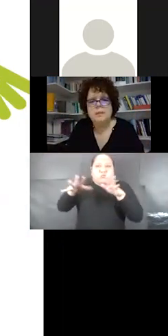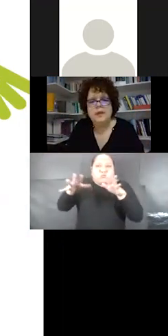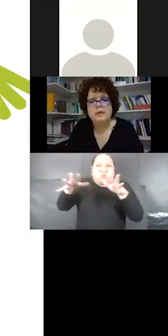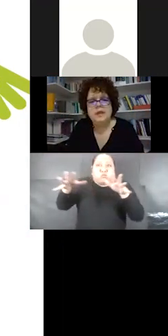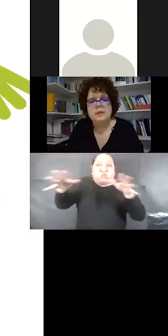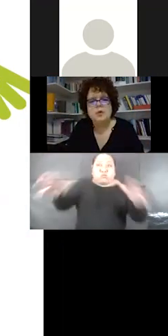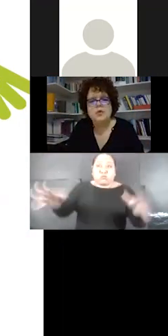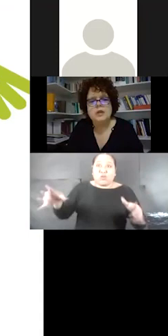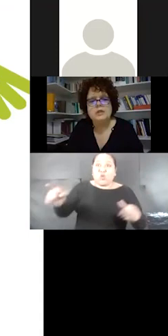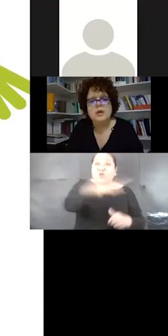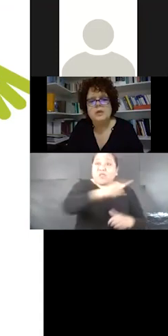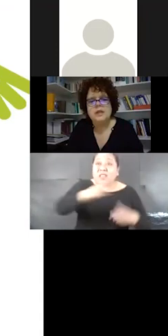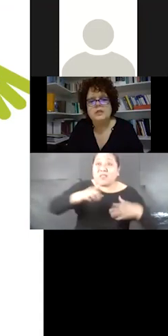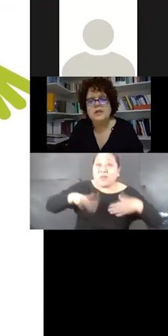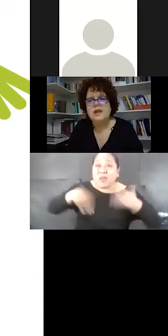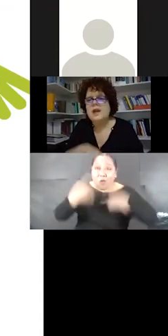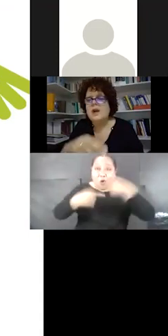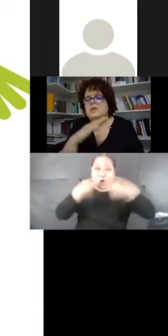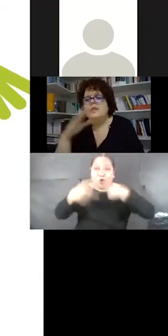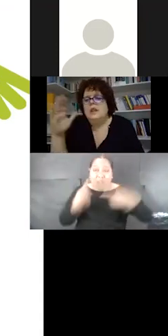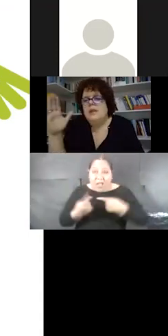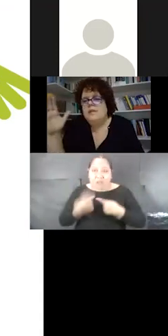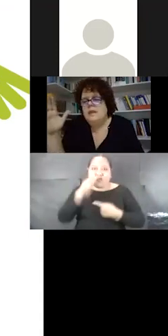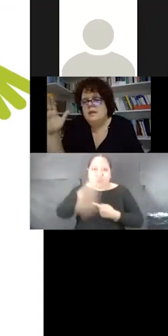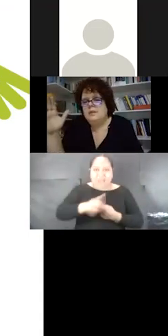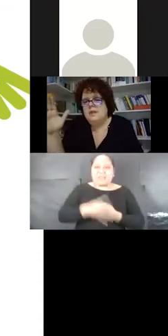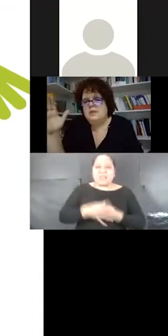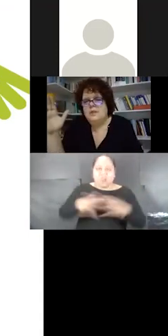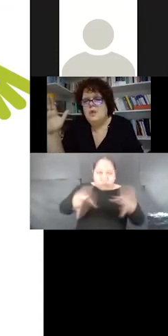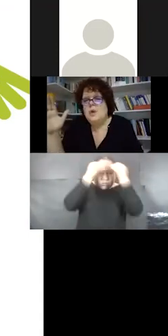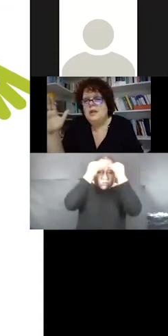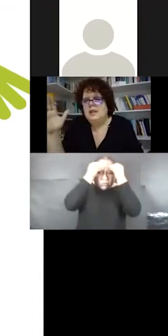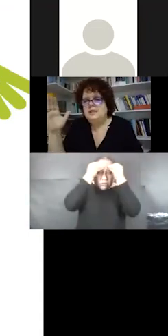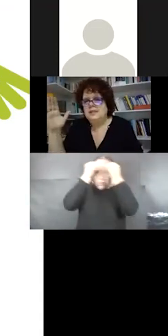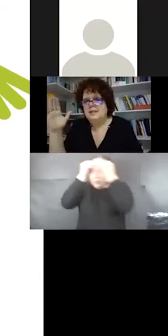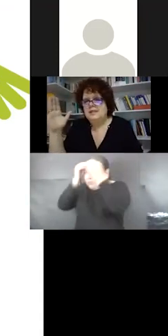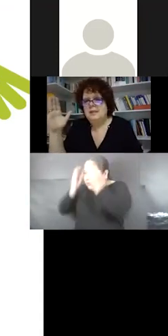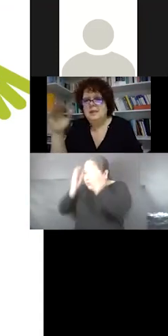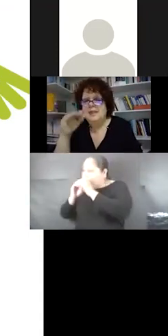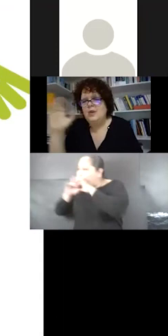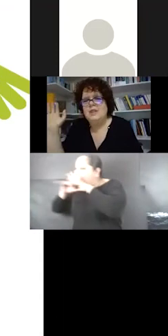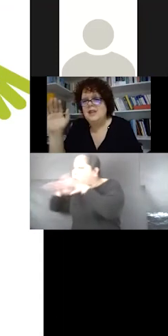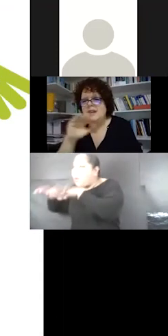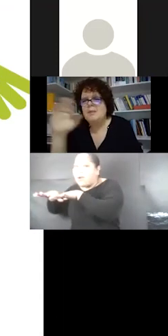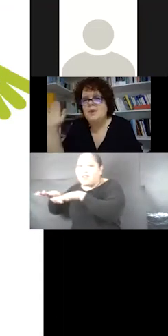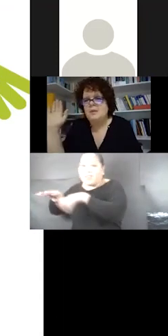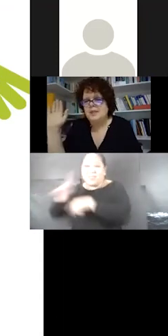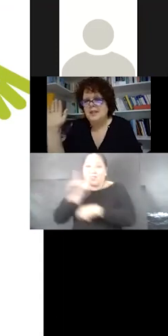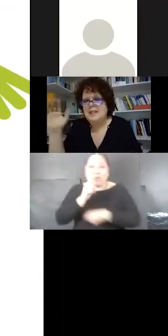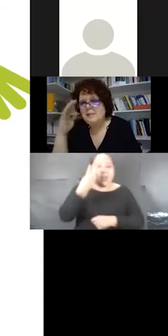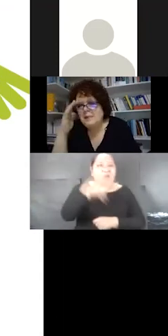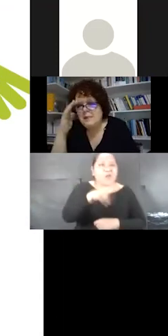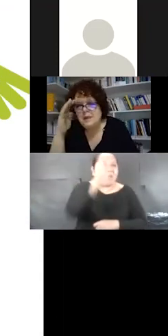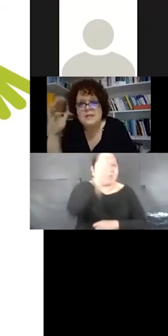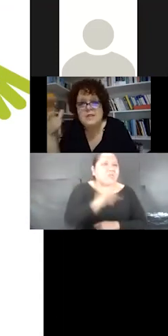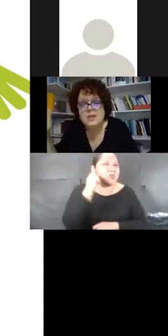van a poder ser voceros de la comunidad sorda. Ustedes ya no van a ver a una persona sorda igual que antes. A partir de hoy día ya cambió su manera,